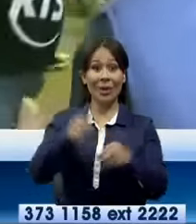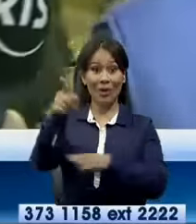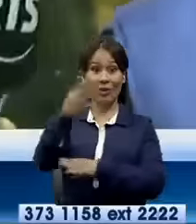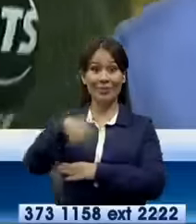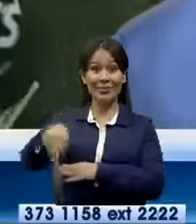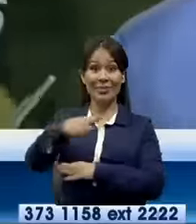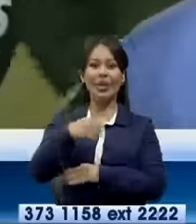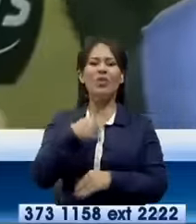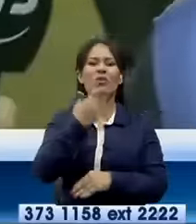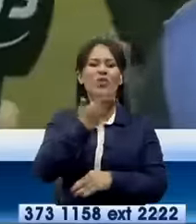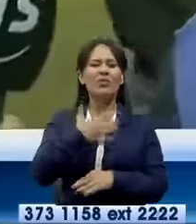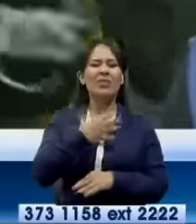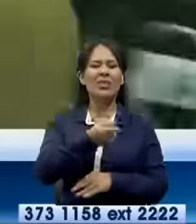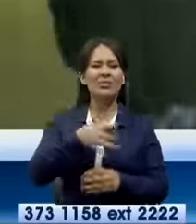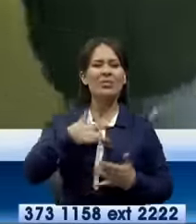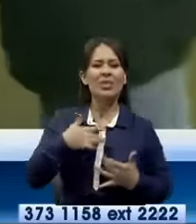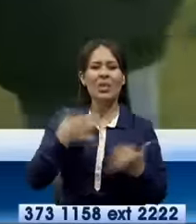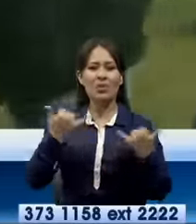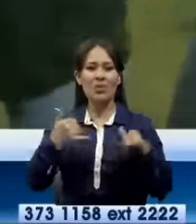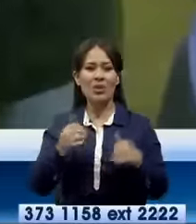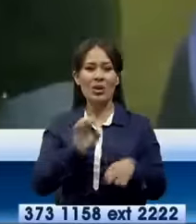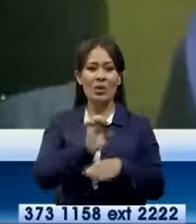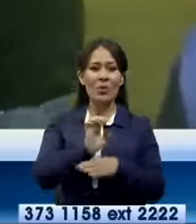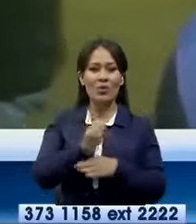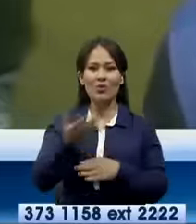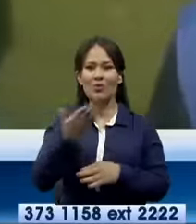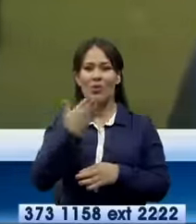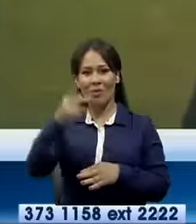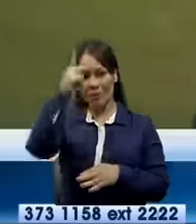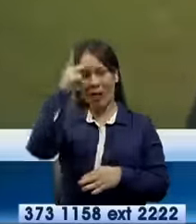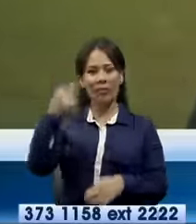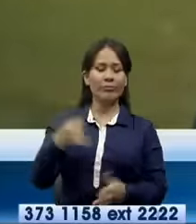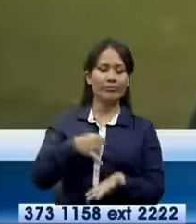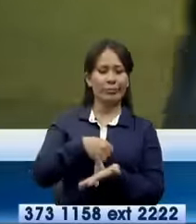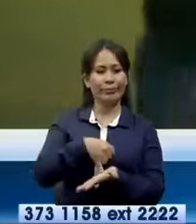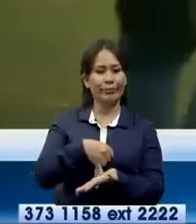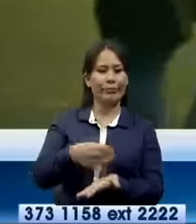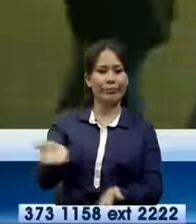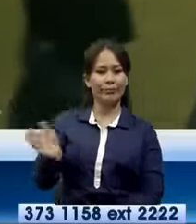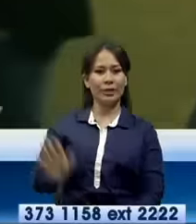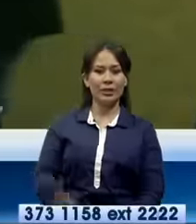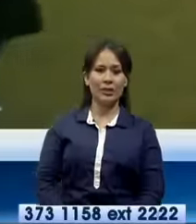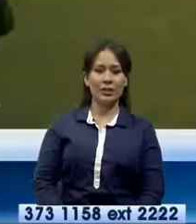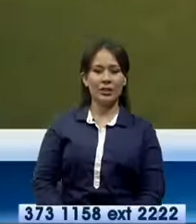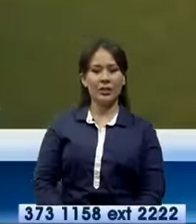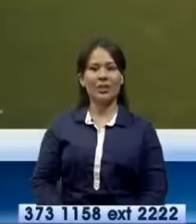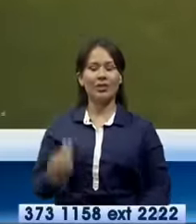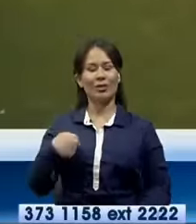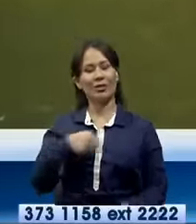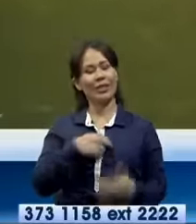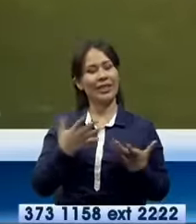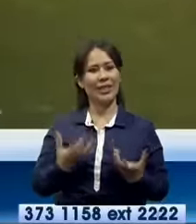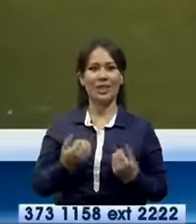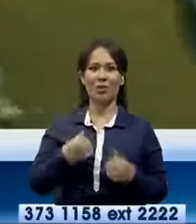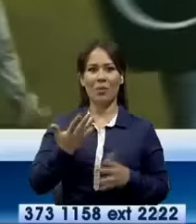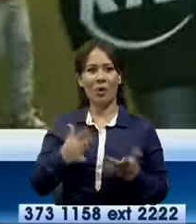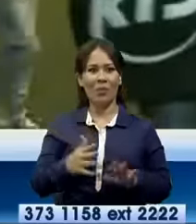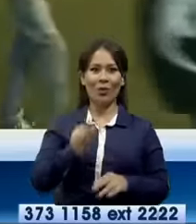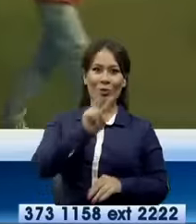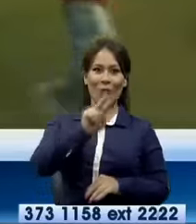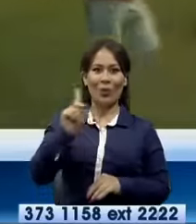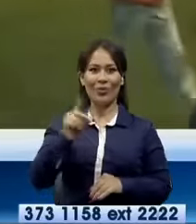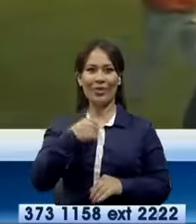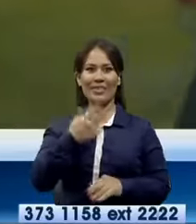para este partido? ¿Cómo está jugando Ecuador? Está jugando un poco flojo, pero estamos con la esperanza de que gane unos 2-1 siquiera. ¿Qué le